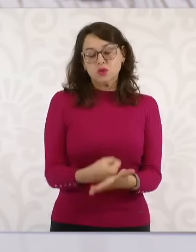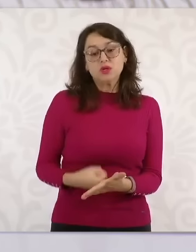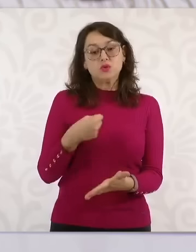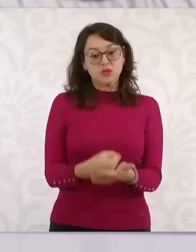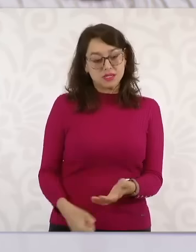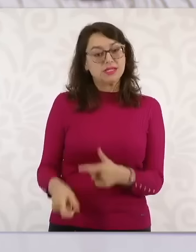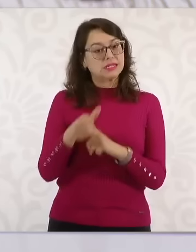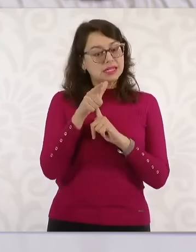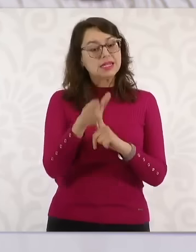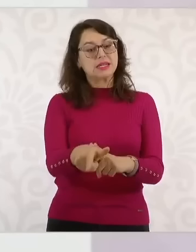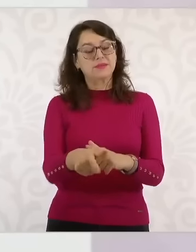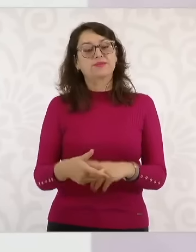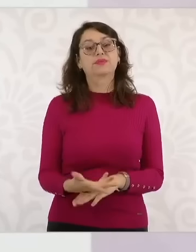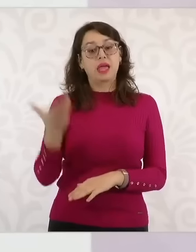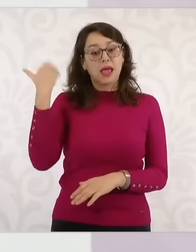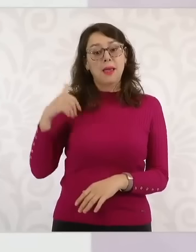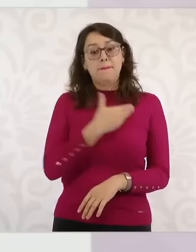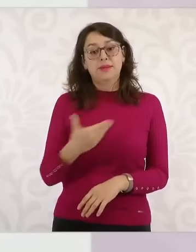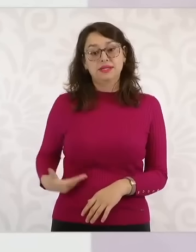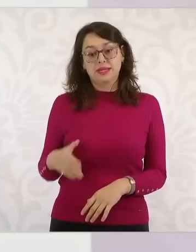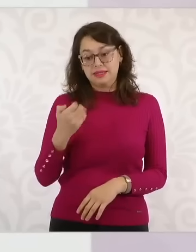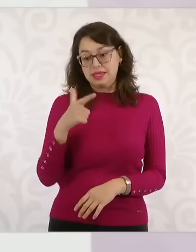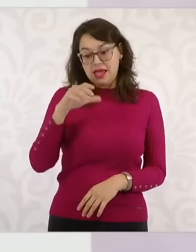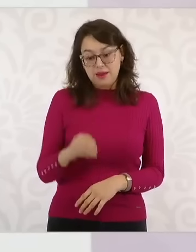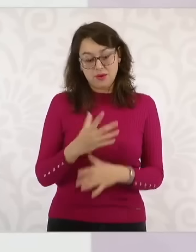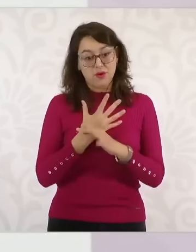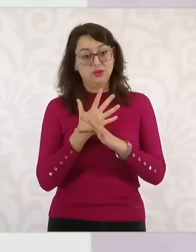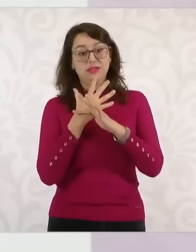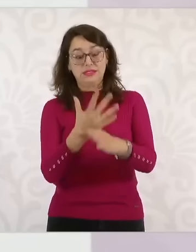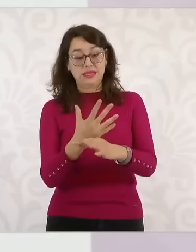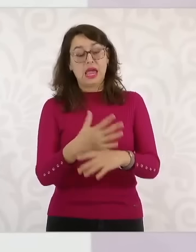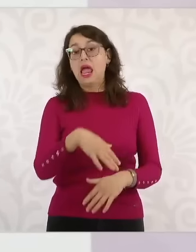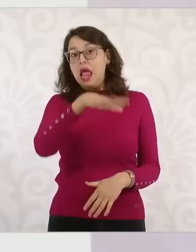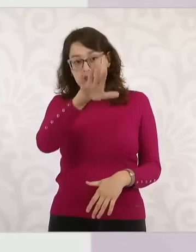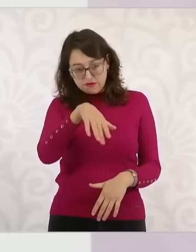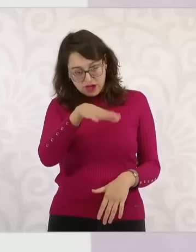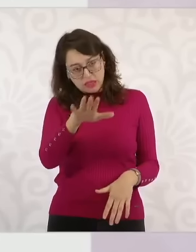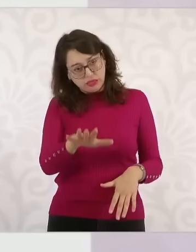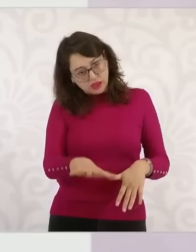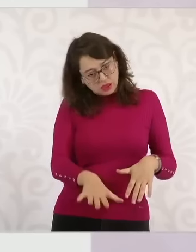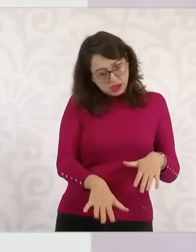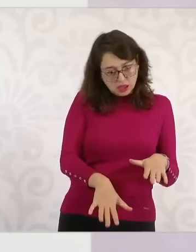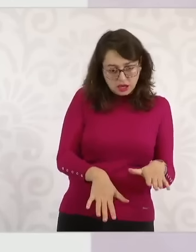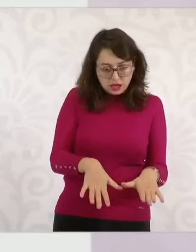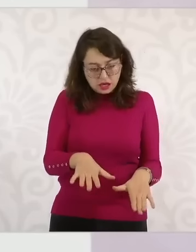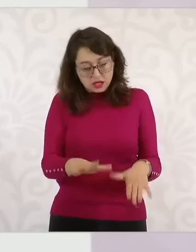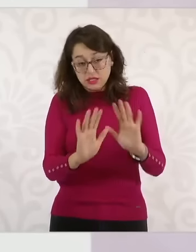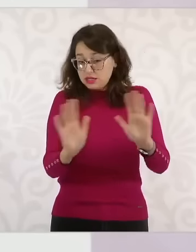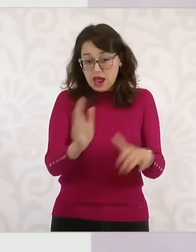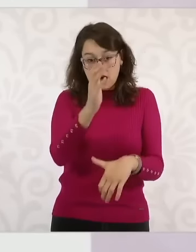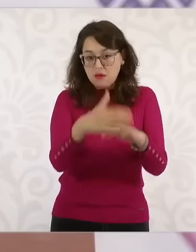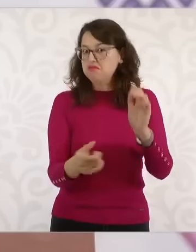Porque el presidente López Obrador dijo que se había acabado el elefante reumático, pero no, tenemos que seguirlo jalando todos los días.